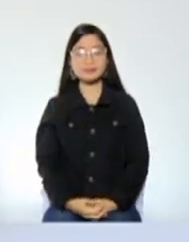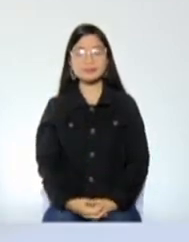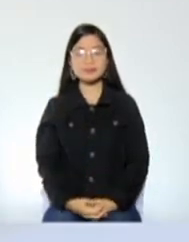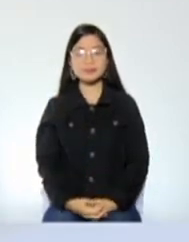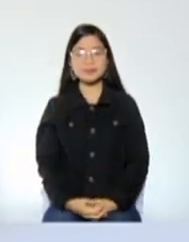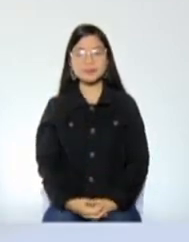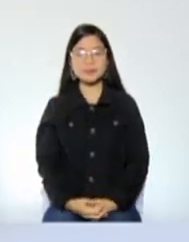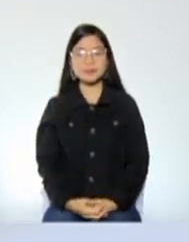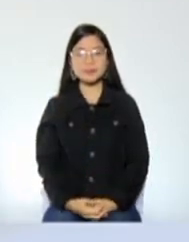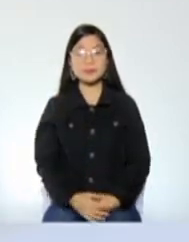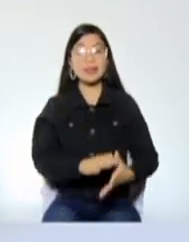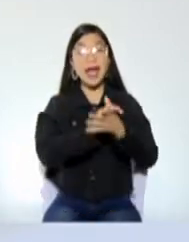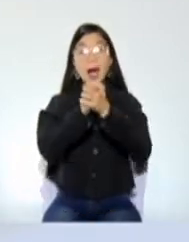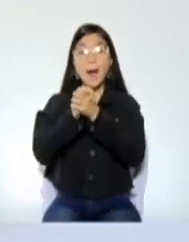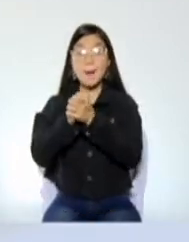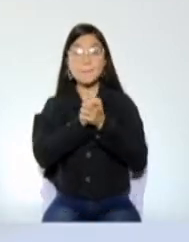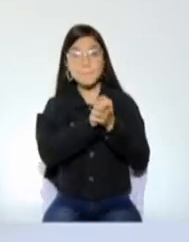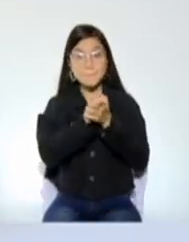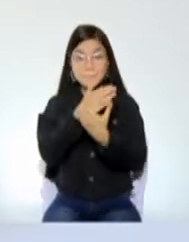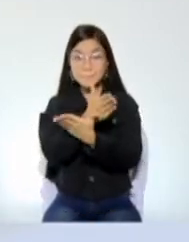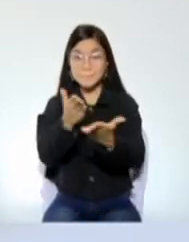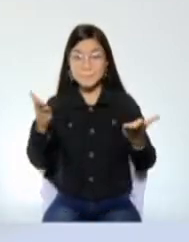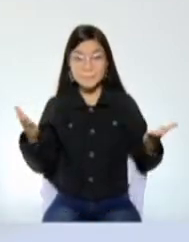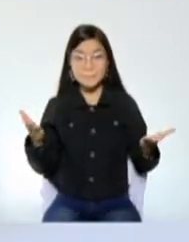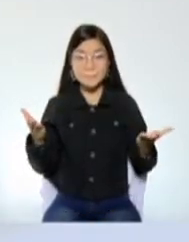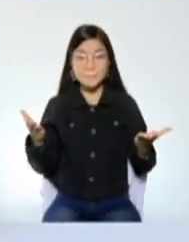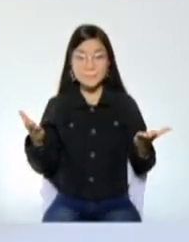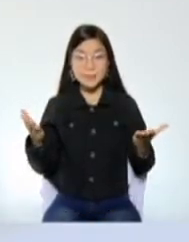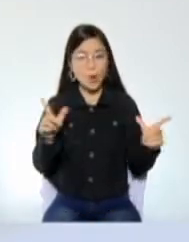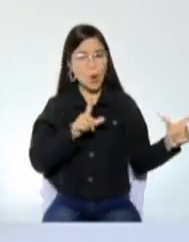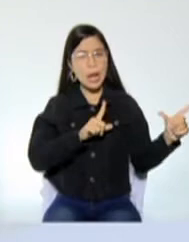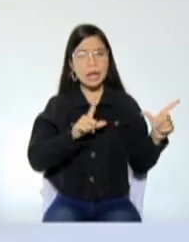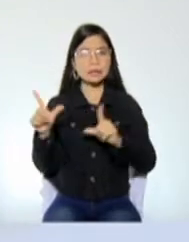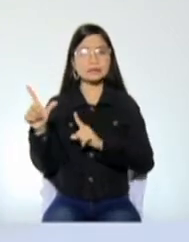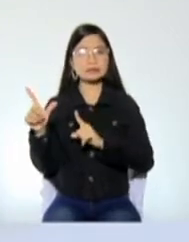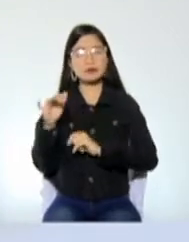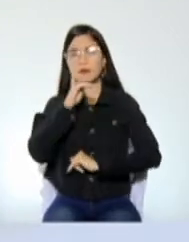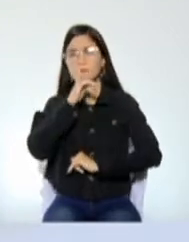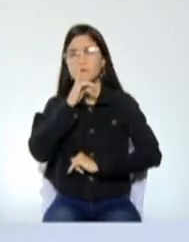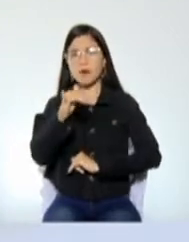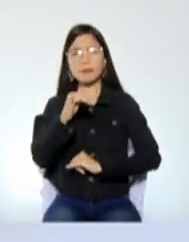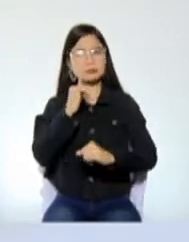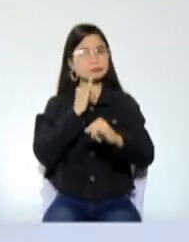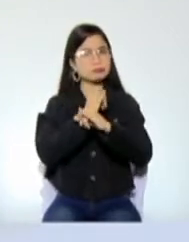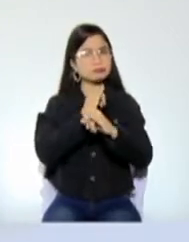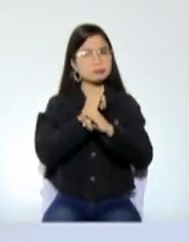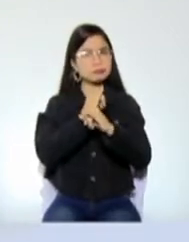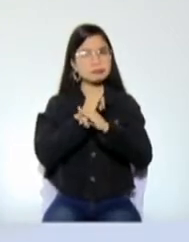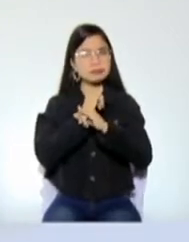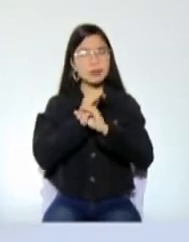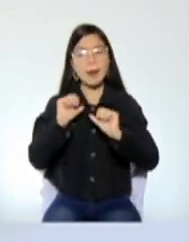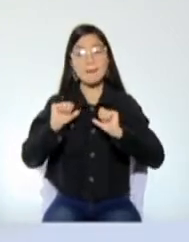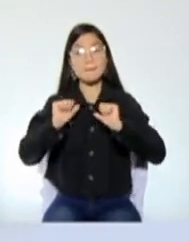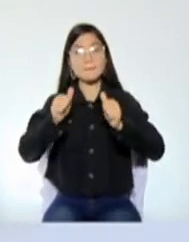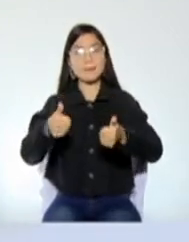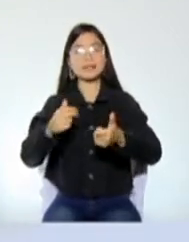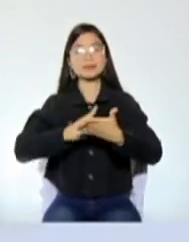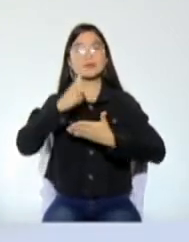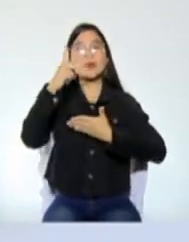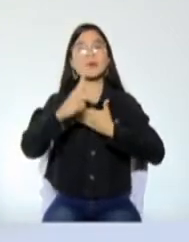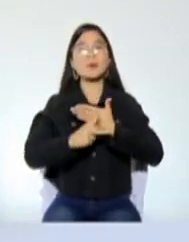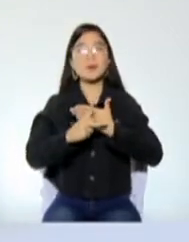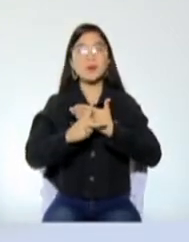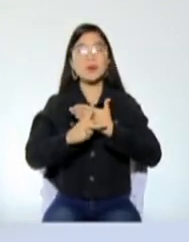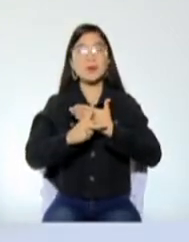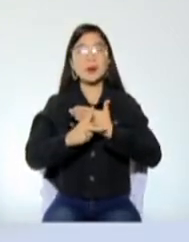Amigos, amigas, ¿cómo les parece que como ya tienen todas nuestras coordenadas del día de hoy, demos inicio a nuestro